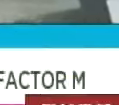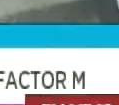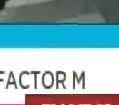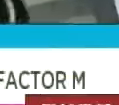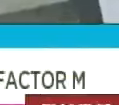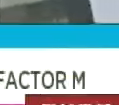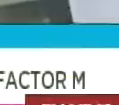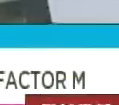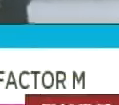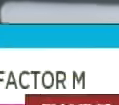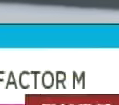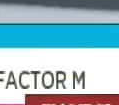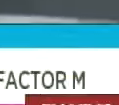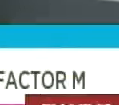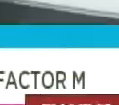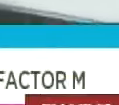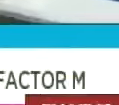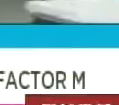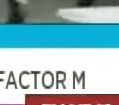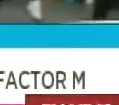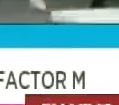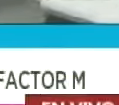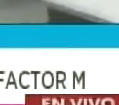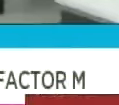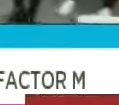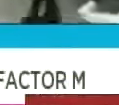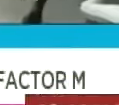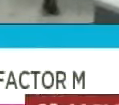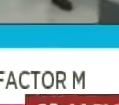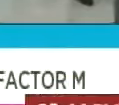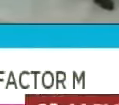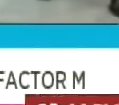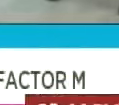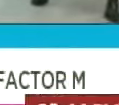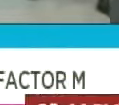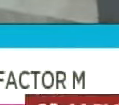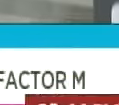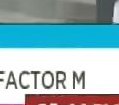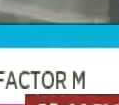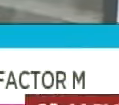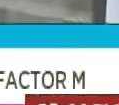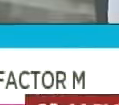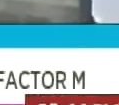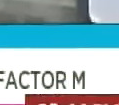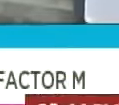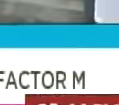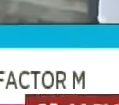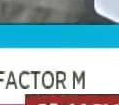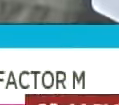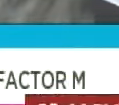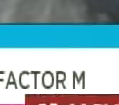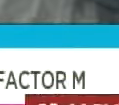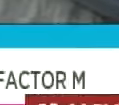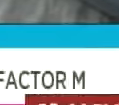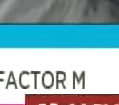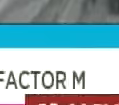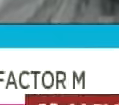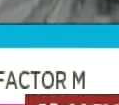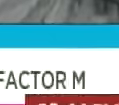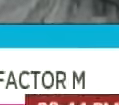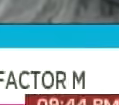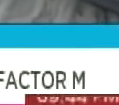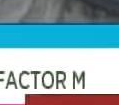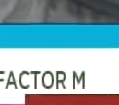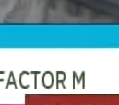votar. Seguro, seguro, el mío es Maduro. Seguro, lo juro, por mi